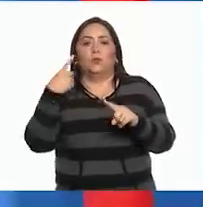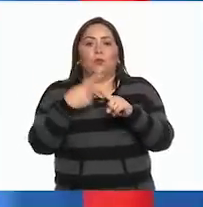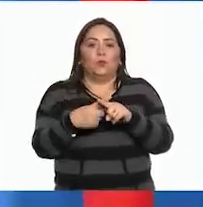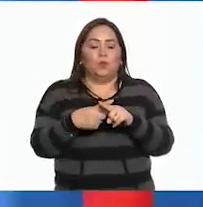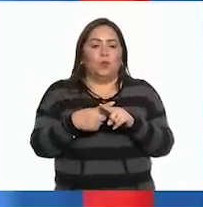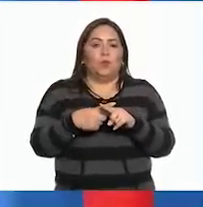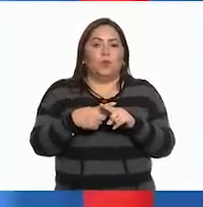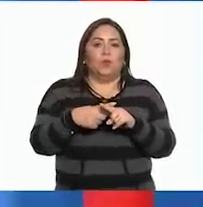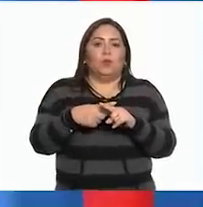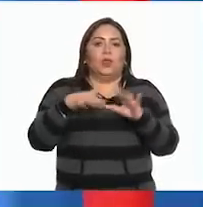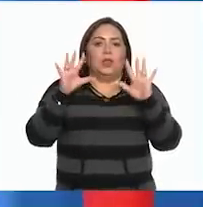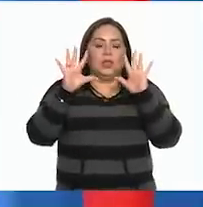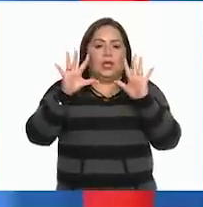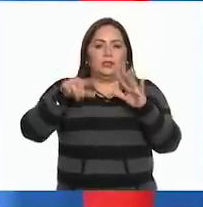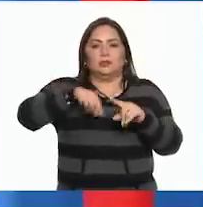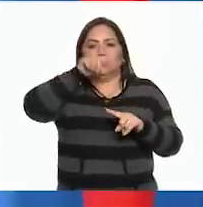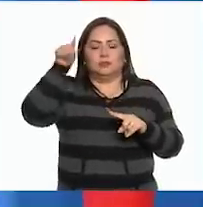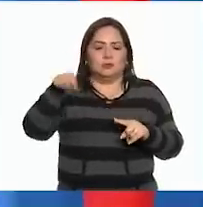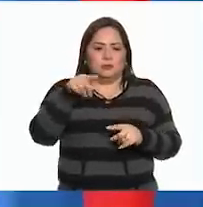por 10 círculos.